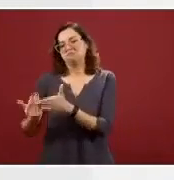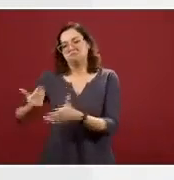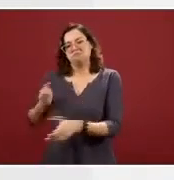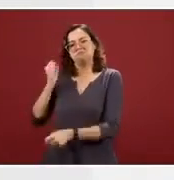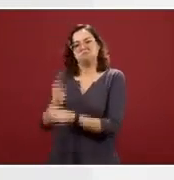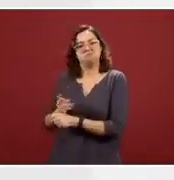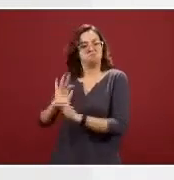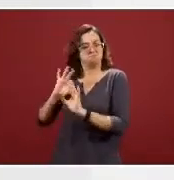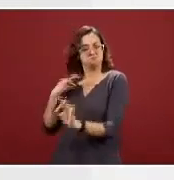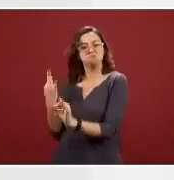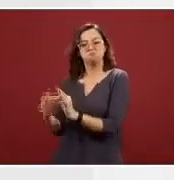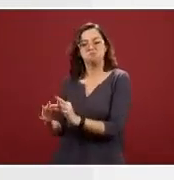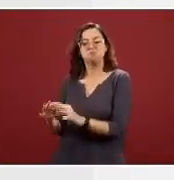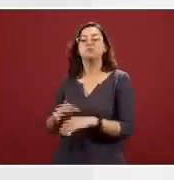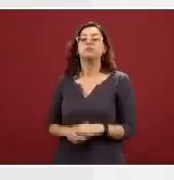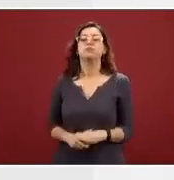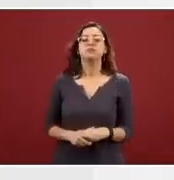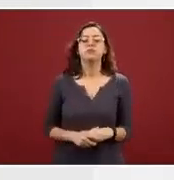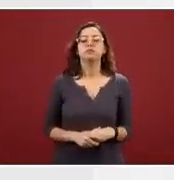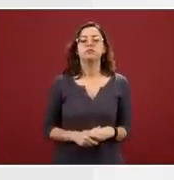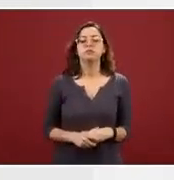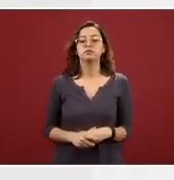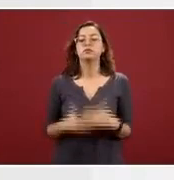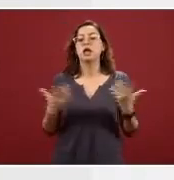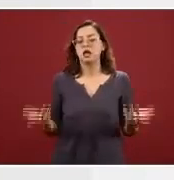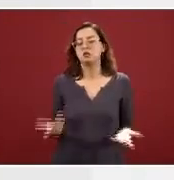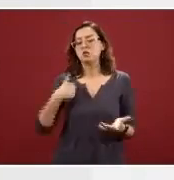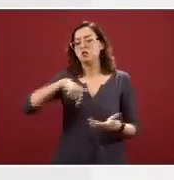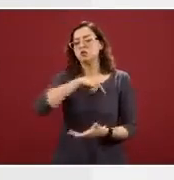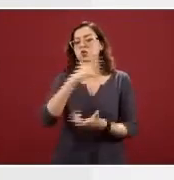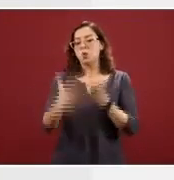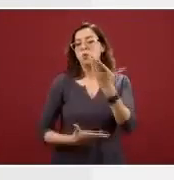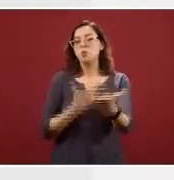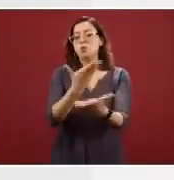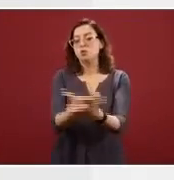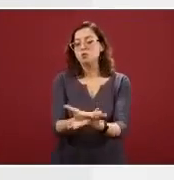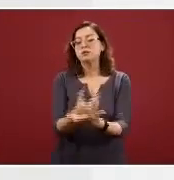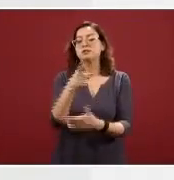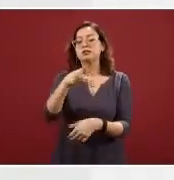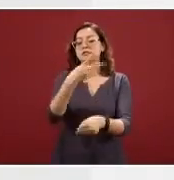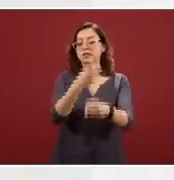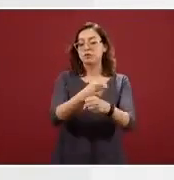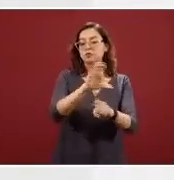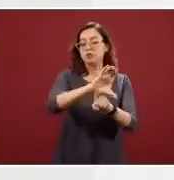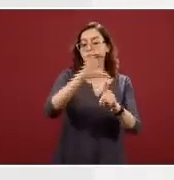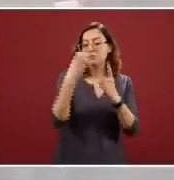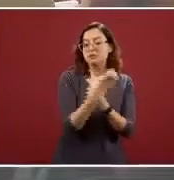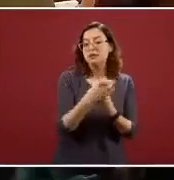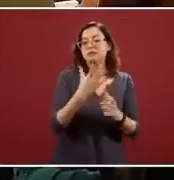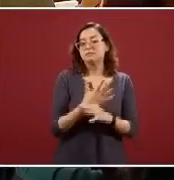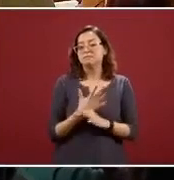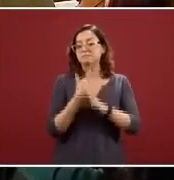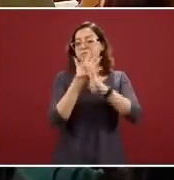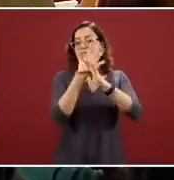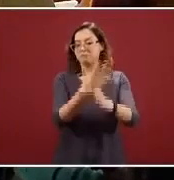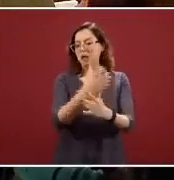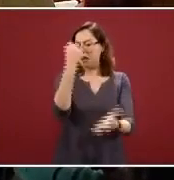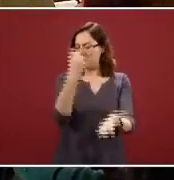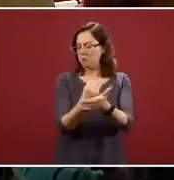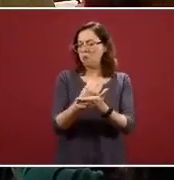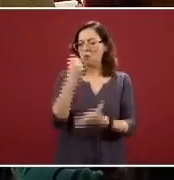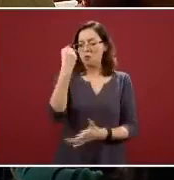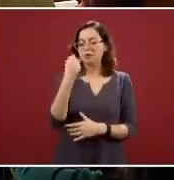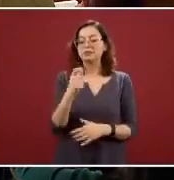que hemos propuesto y se ha propuesto en el subcomité y ha sido aprobado por las instituciones es que tengamos asegurar